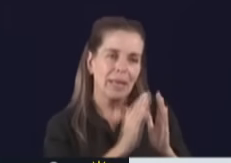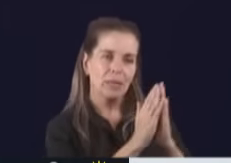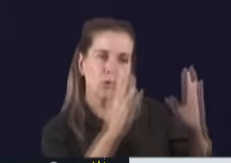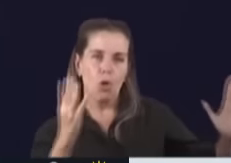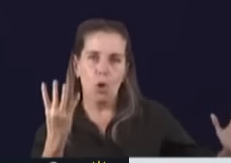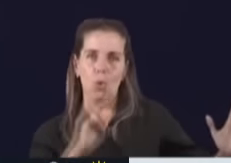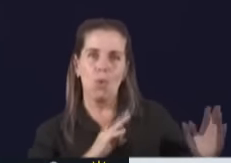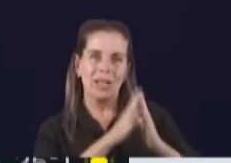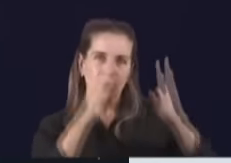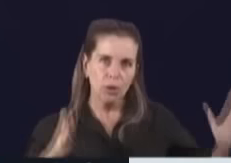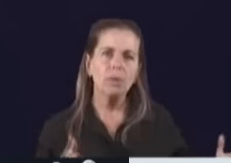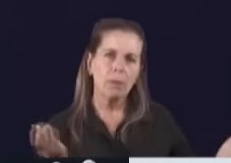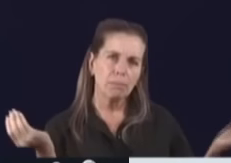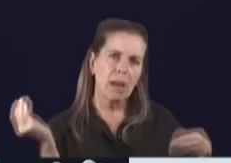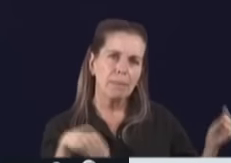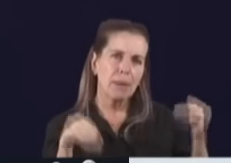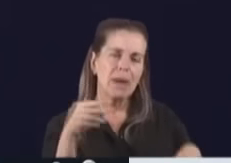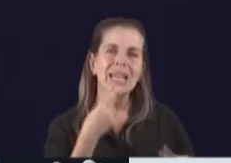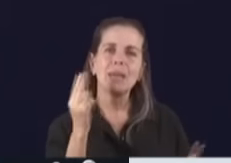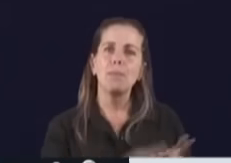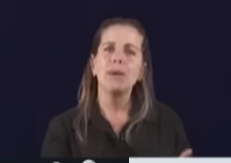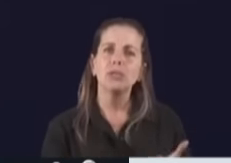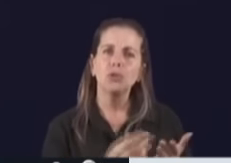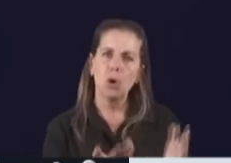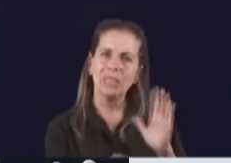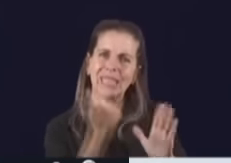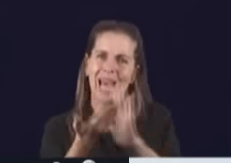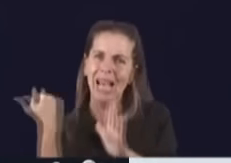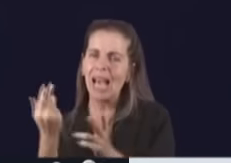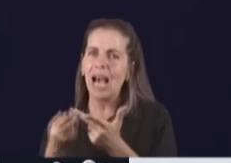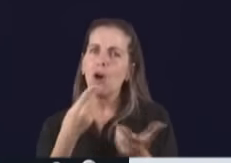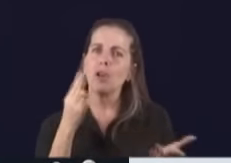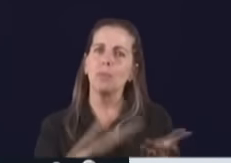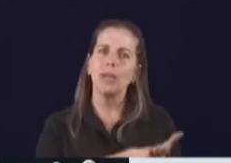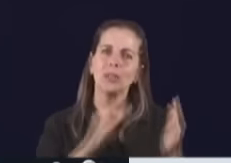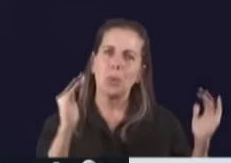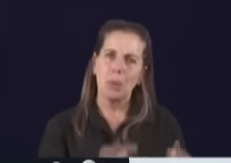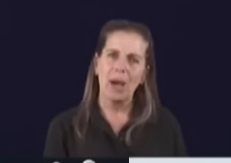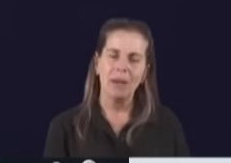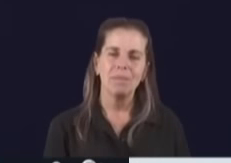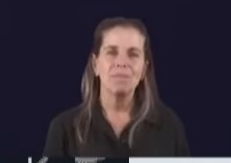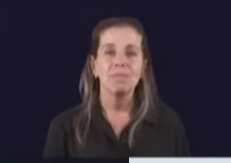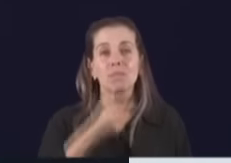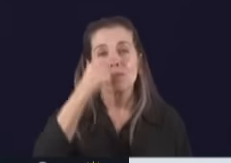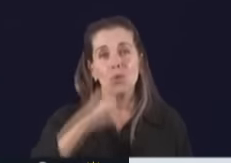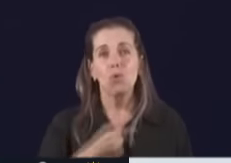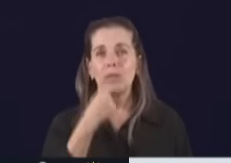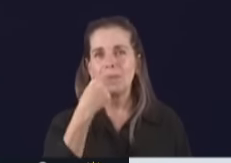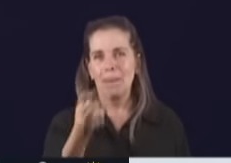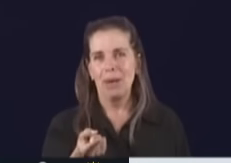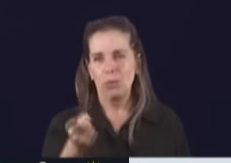que voy a haber sumado un montón de impuestos que también eliminamos y que van a ser parte de la historia. Última pregunta.